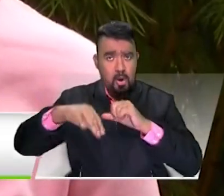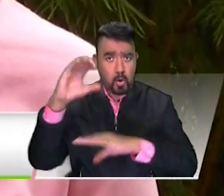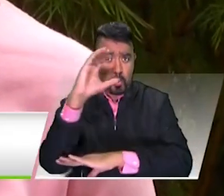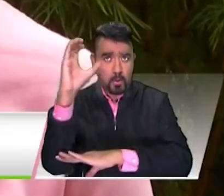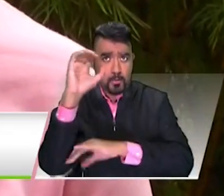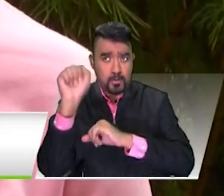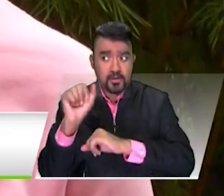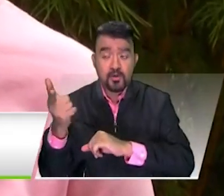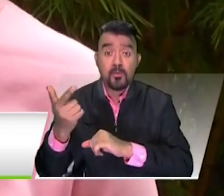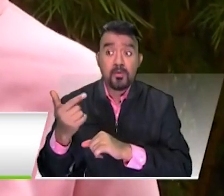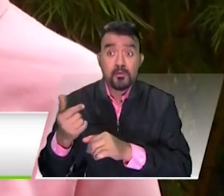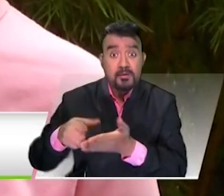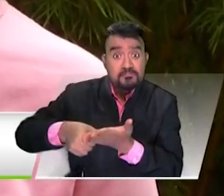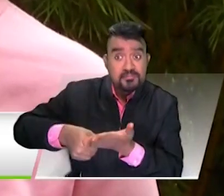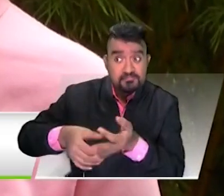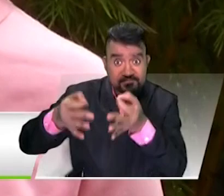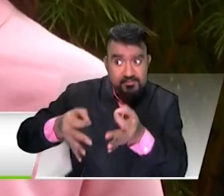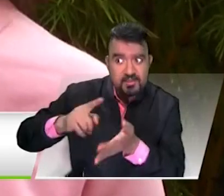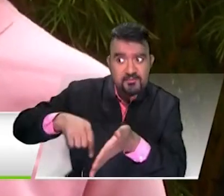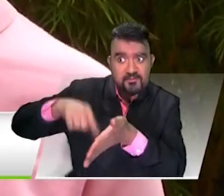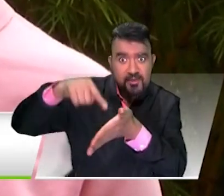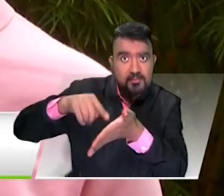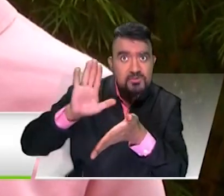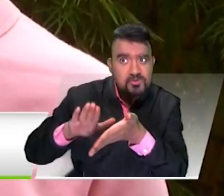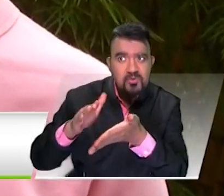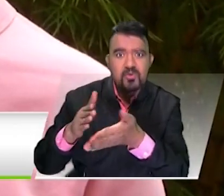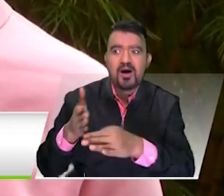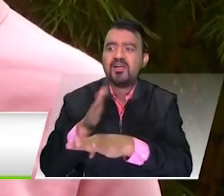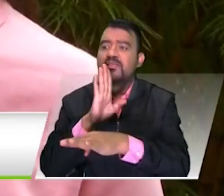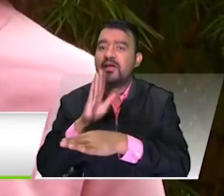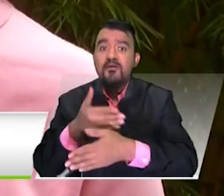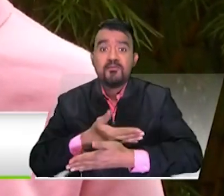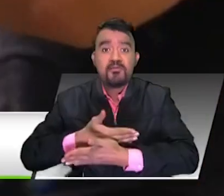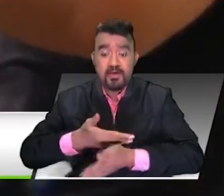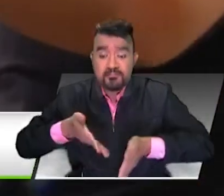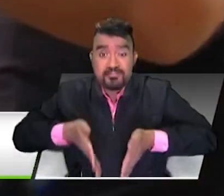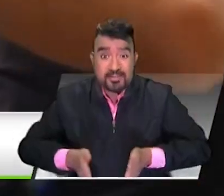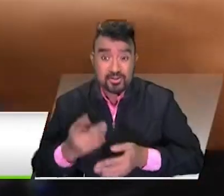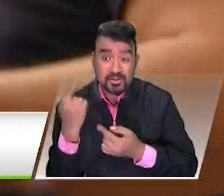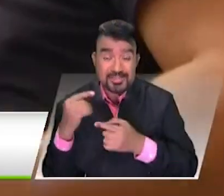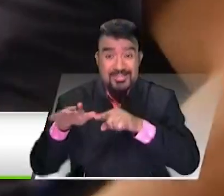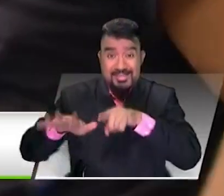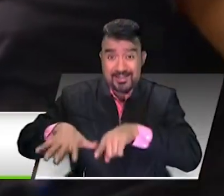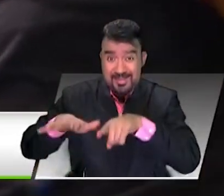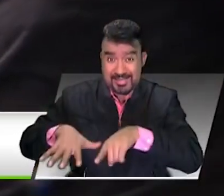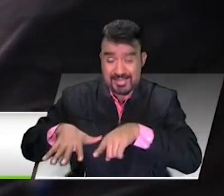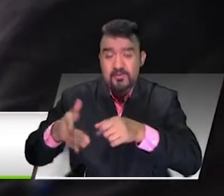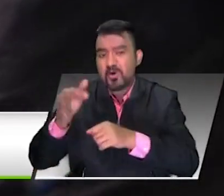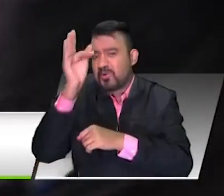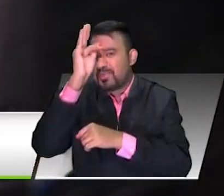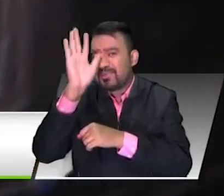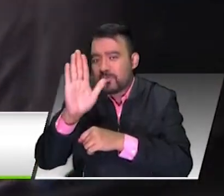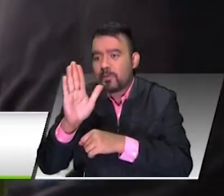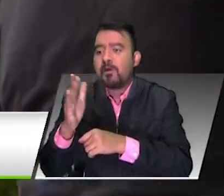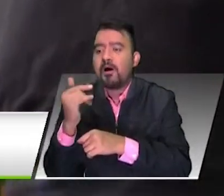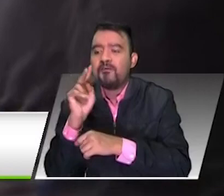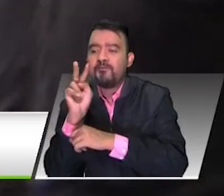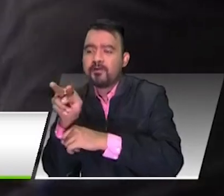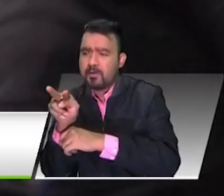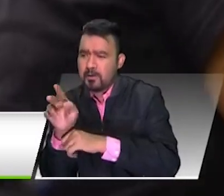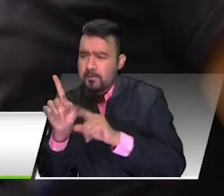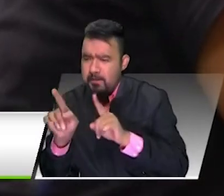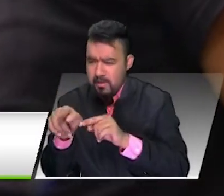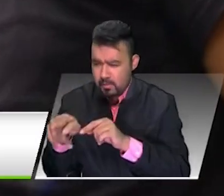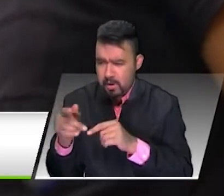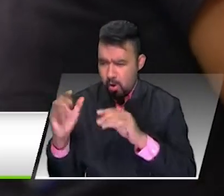registraduría y el notario que registro y calificó al niño nacido hace seis meses en el manuel uribe ángel del hígado como no apto para